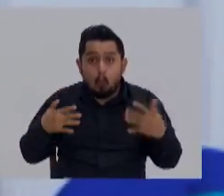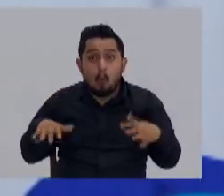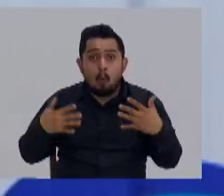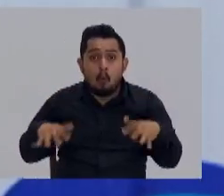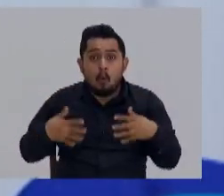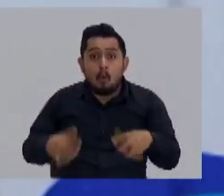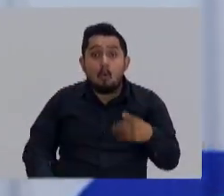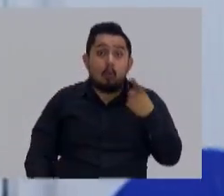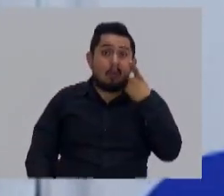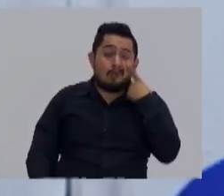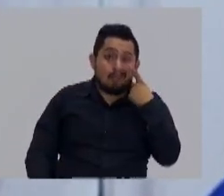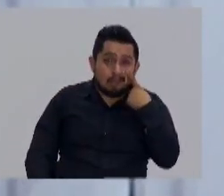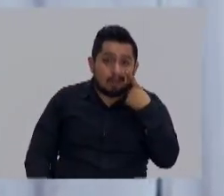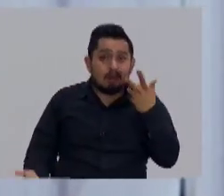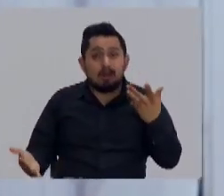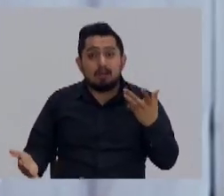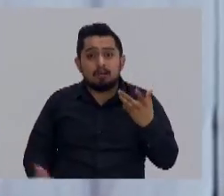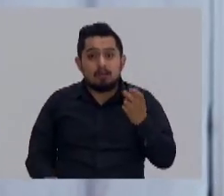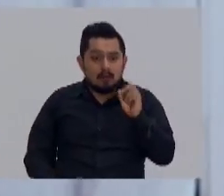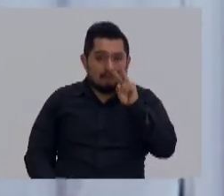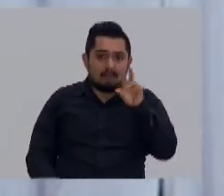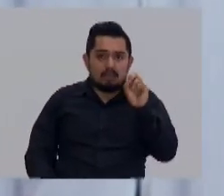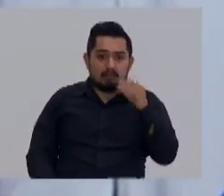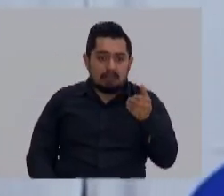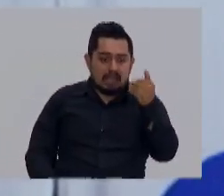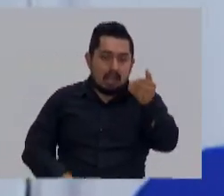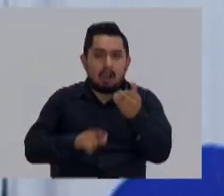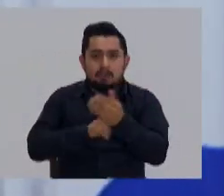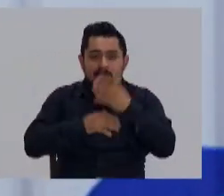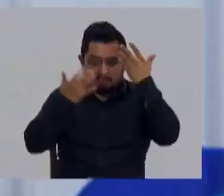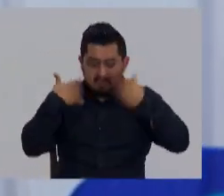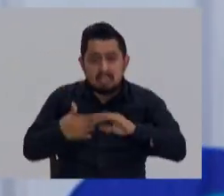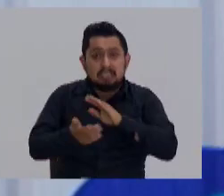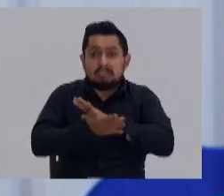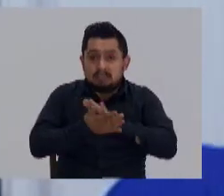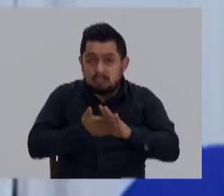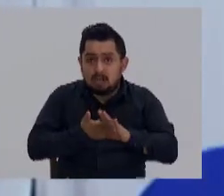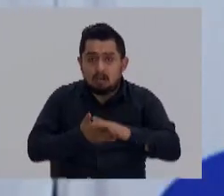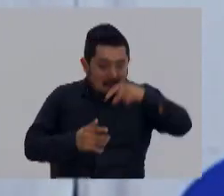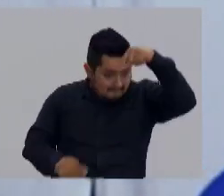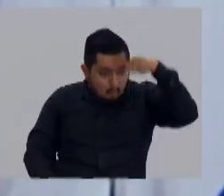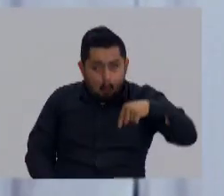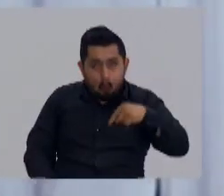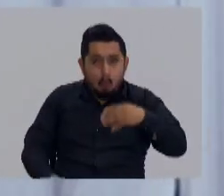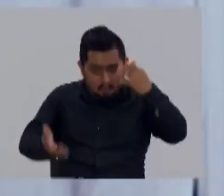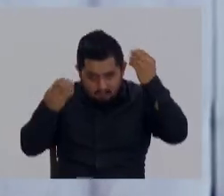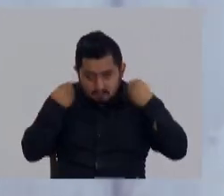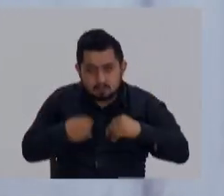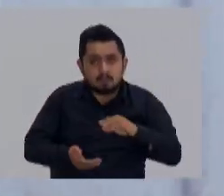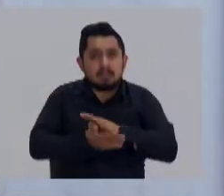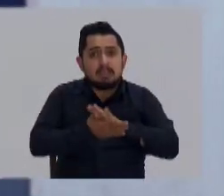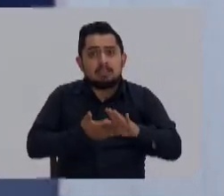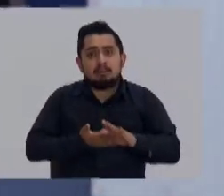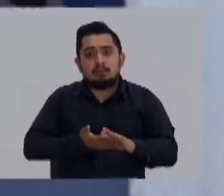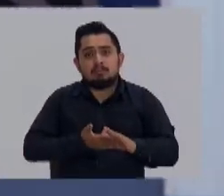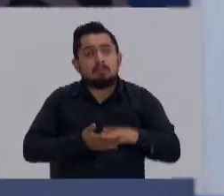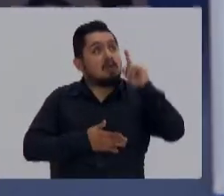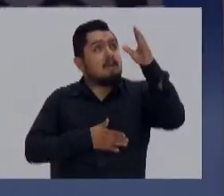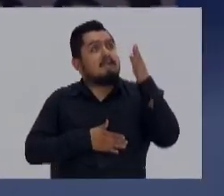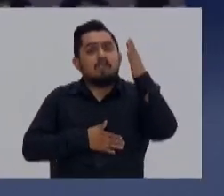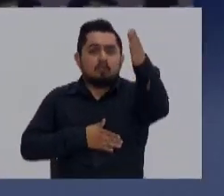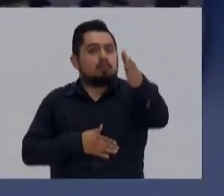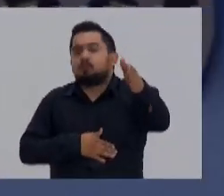Tenemos que purificarnos para el 2020, hermanos. Ni para el 2020, para hoy. Porque Dios no tiene